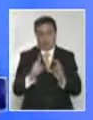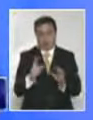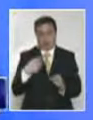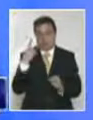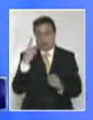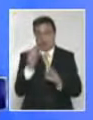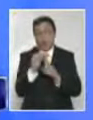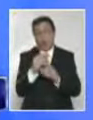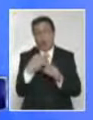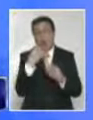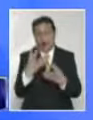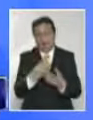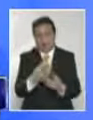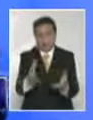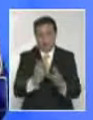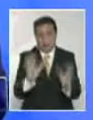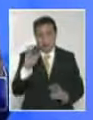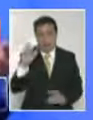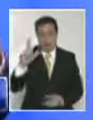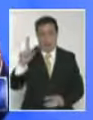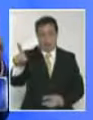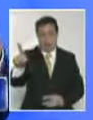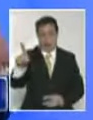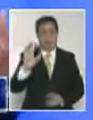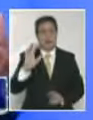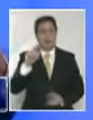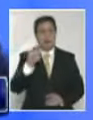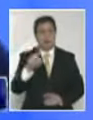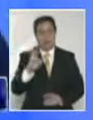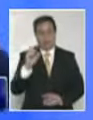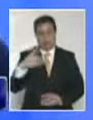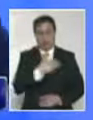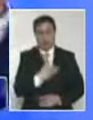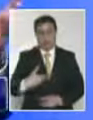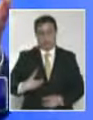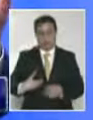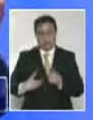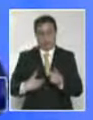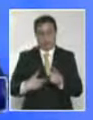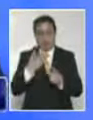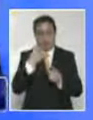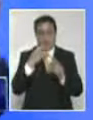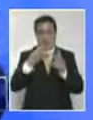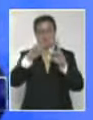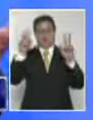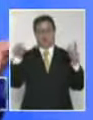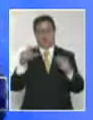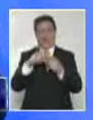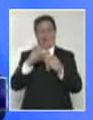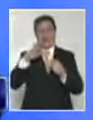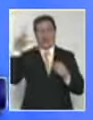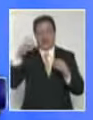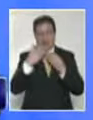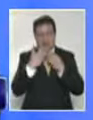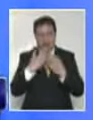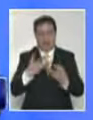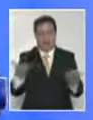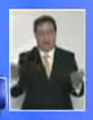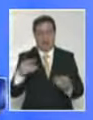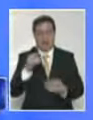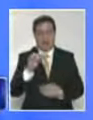honestamente. O sea, él, entiendo como jefe de Estado lo que dijo en forma general, bien, pero